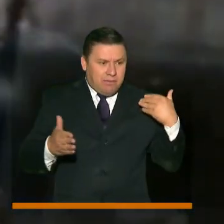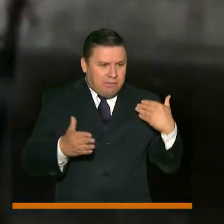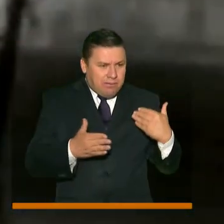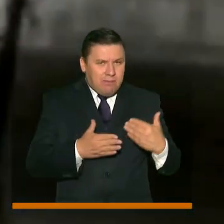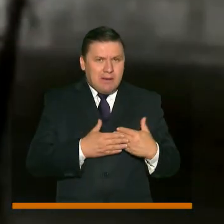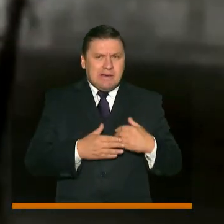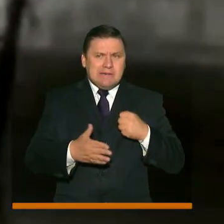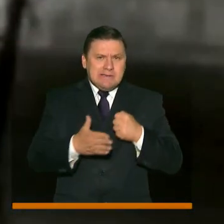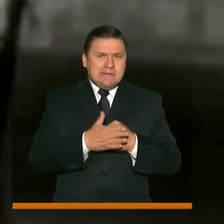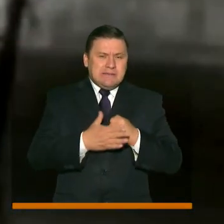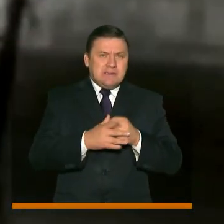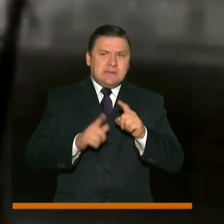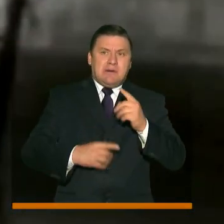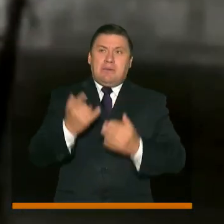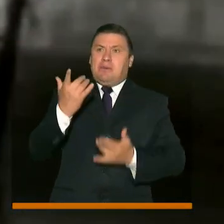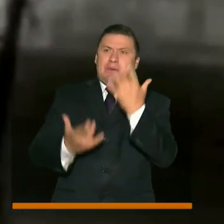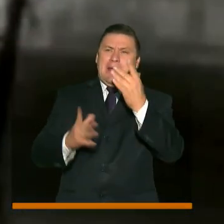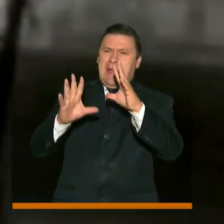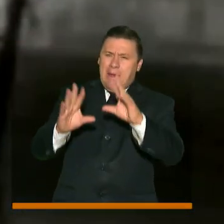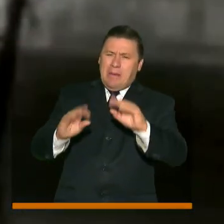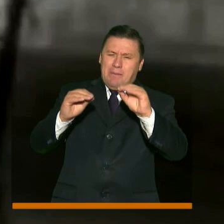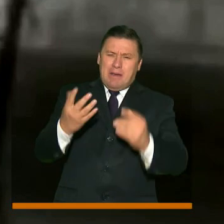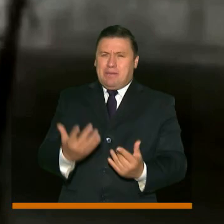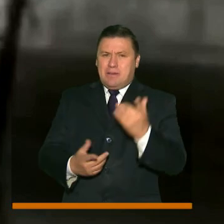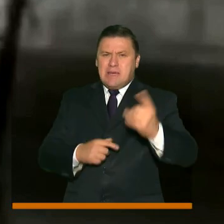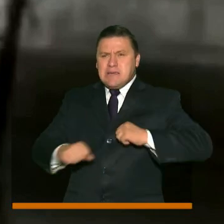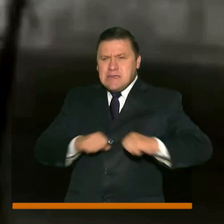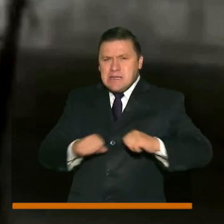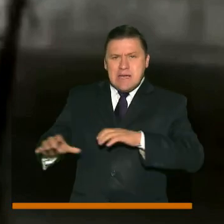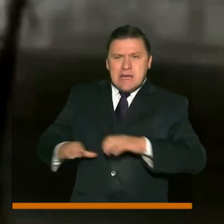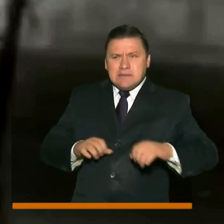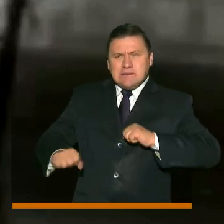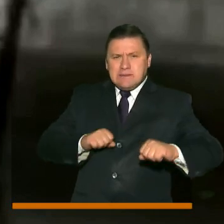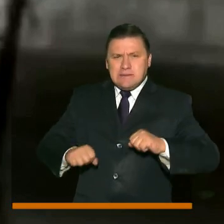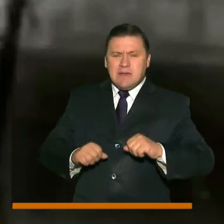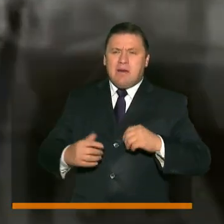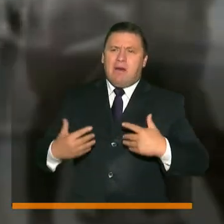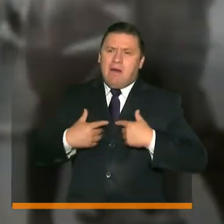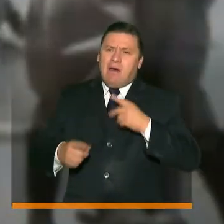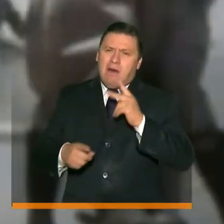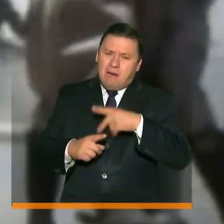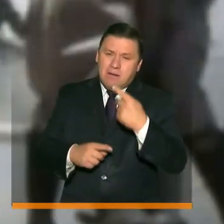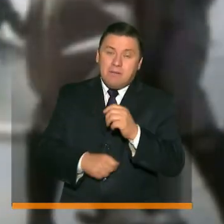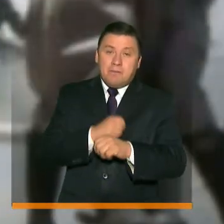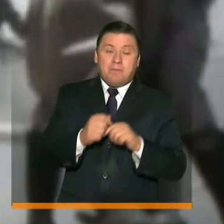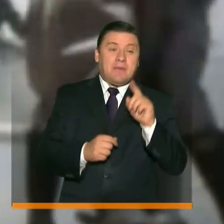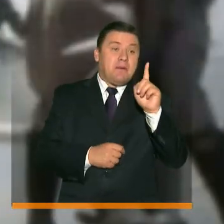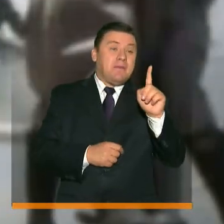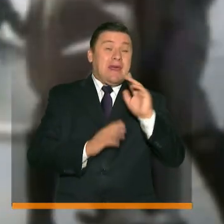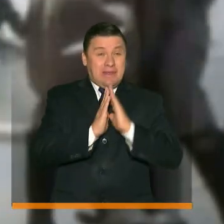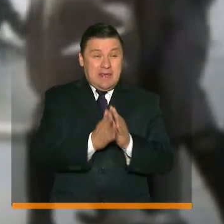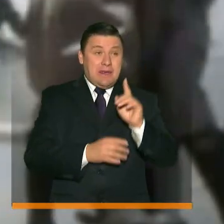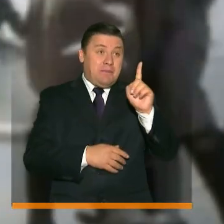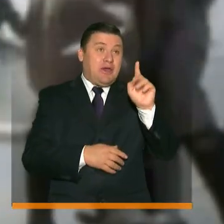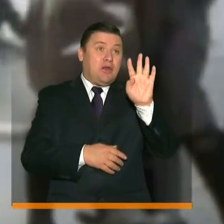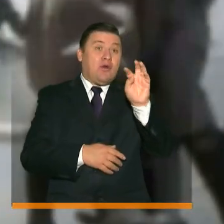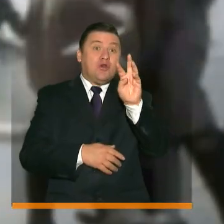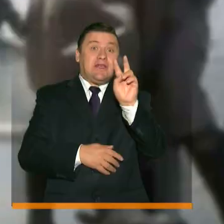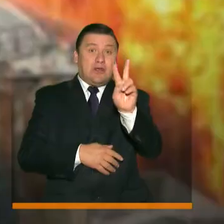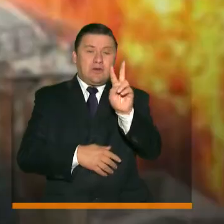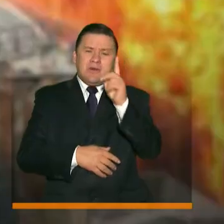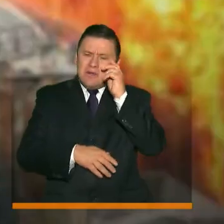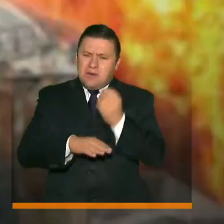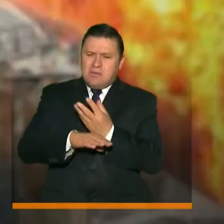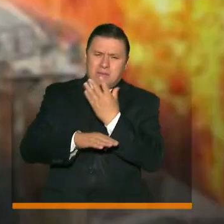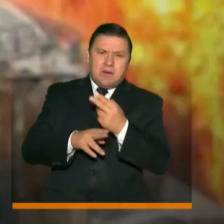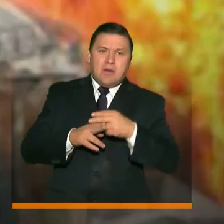llegado nuevos retos para apagar conflagraciones y en acciones de rescate a víctimas. En diciembre de 1982, el incendio de los tanques de